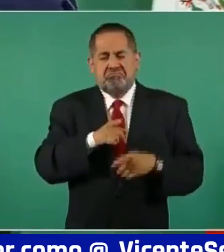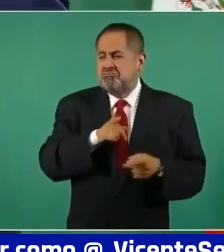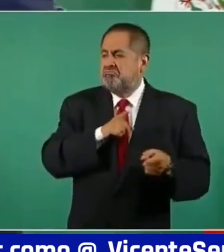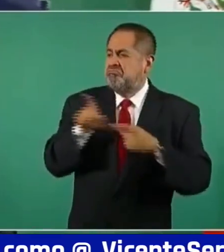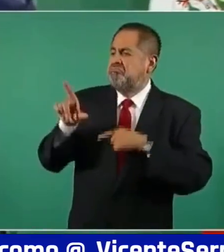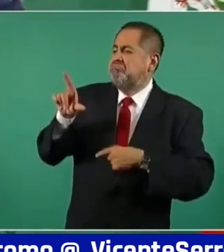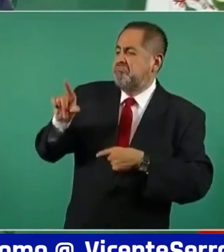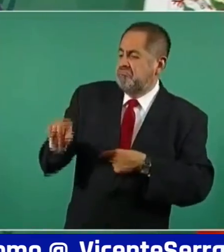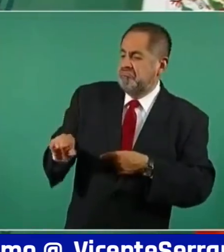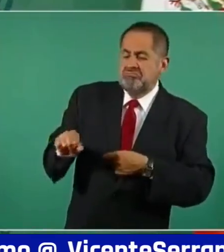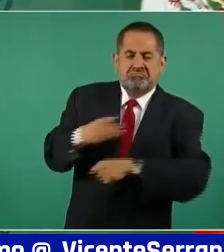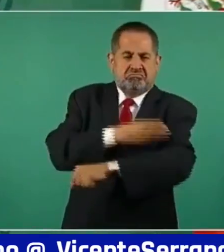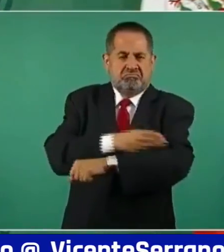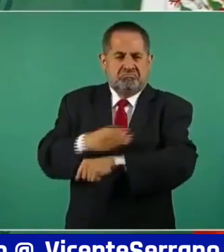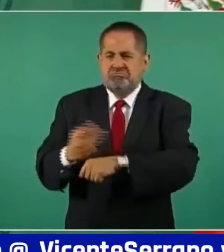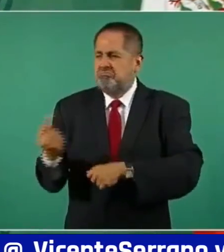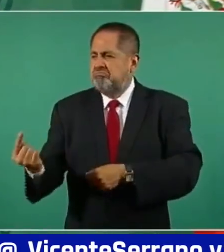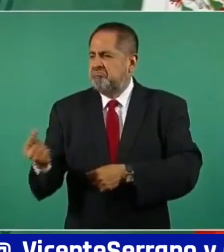y a Madero como pigmeo.